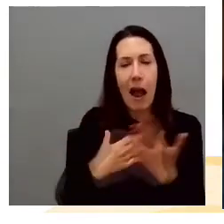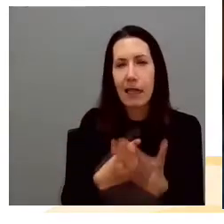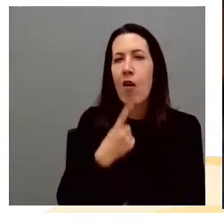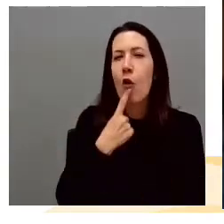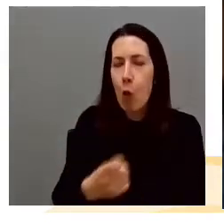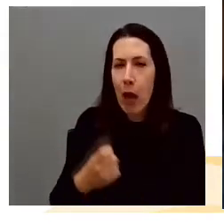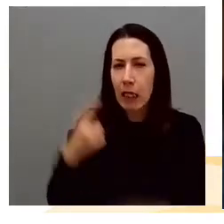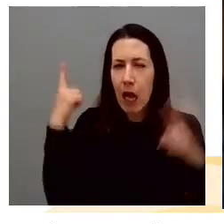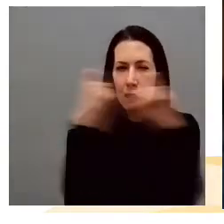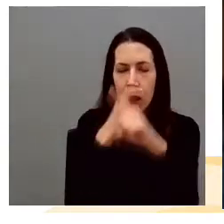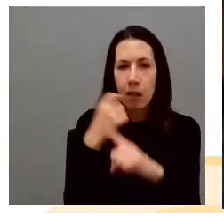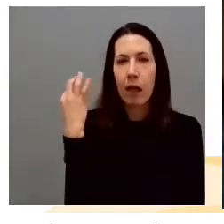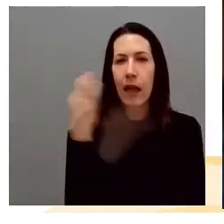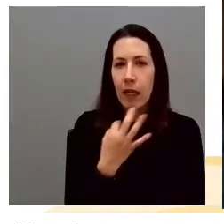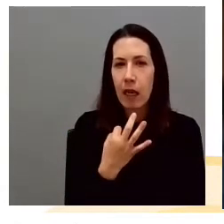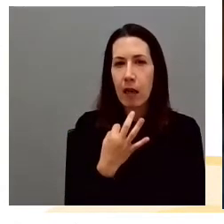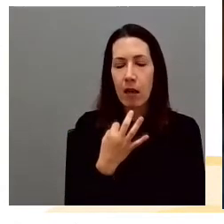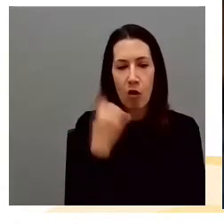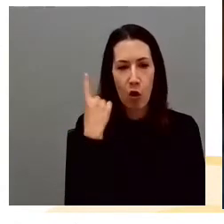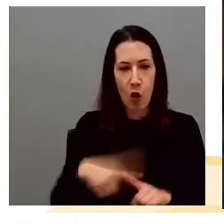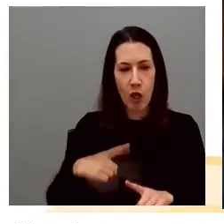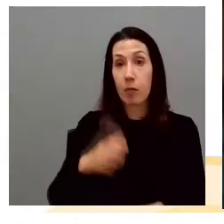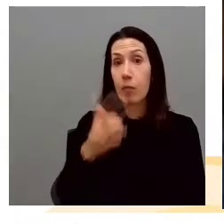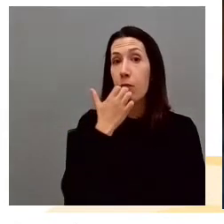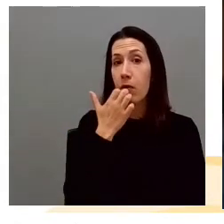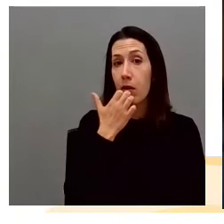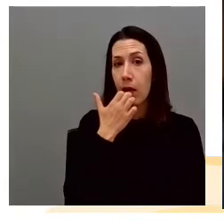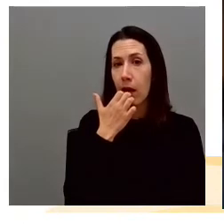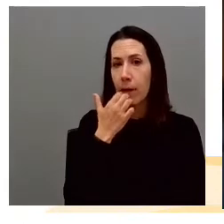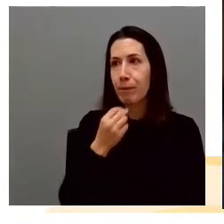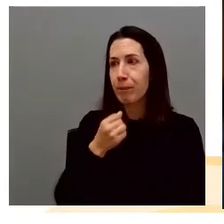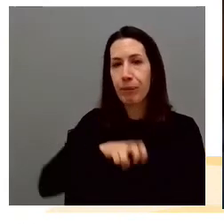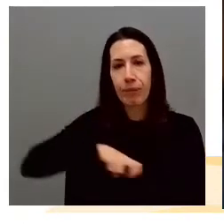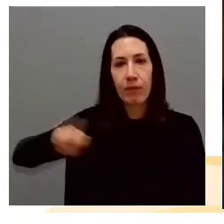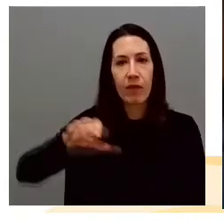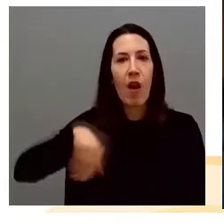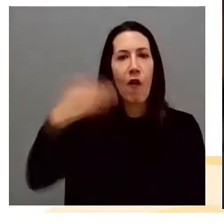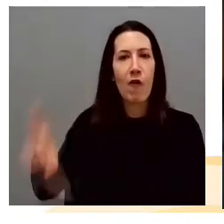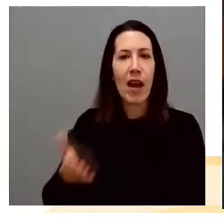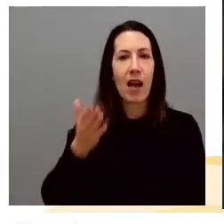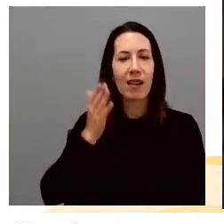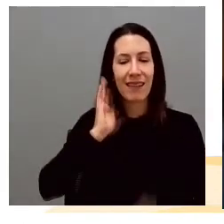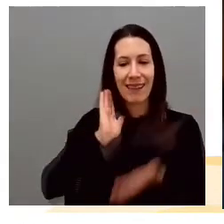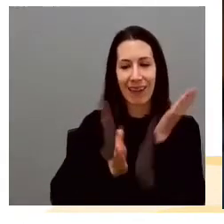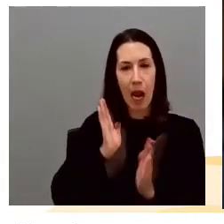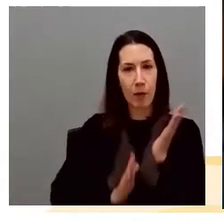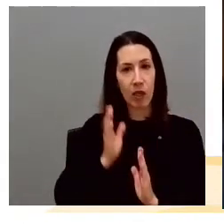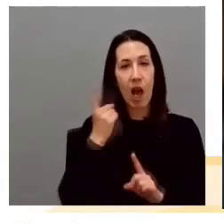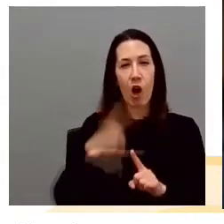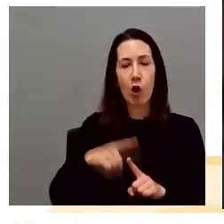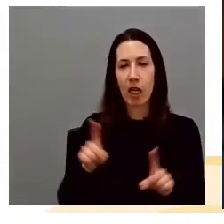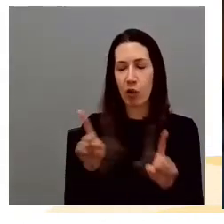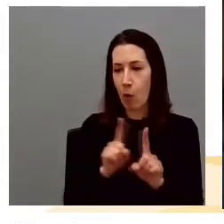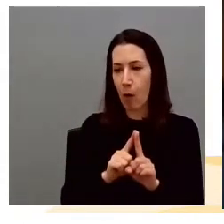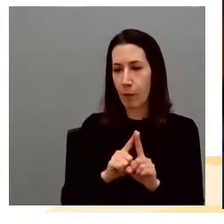Dios y ayuda, tener aspectos como las salidas terapéuticas. En general hemos estado en esa zona de sombra, en